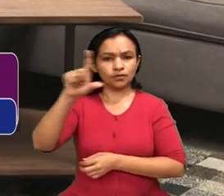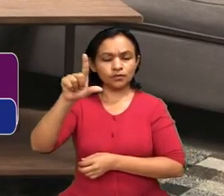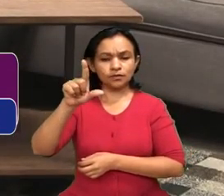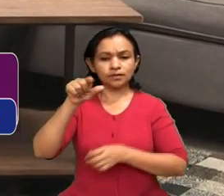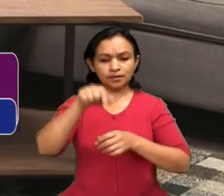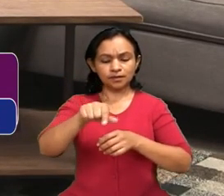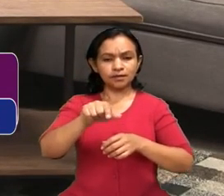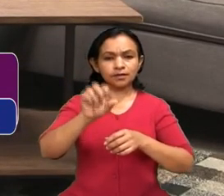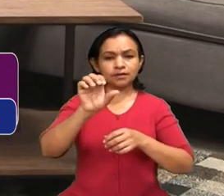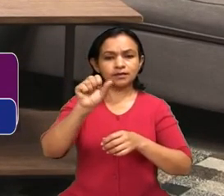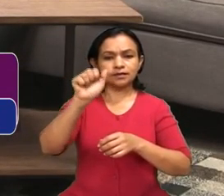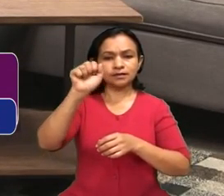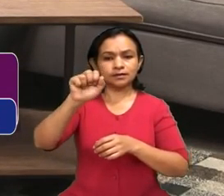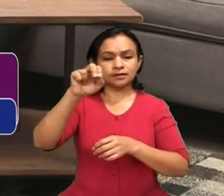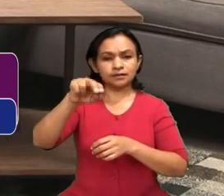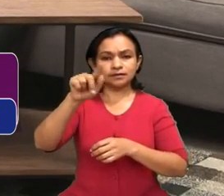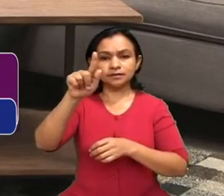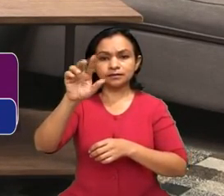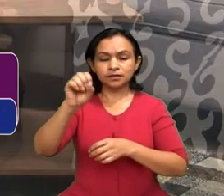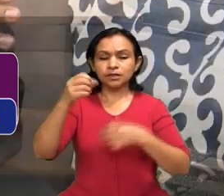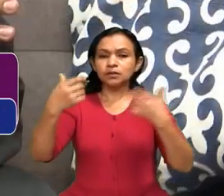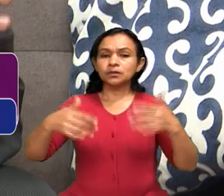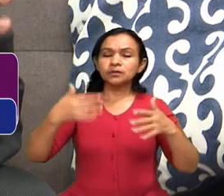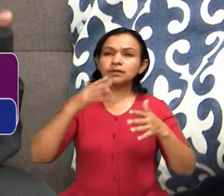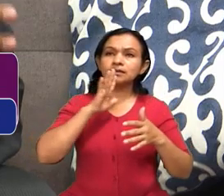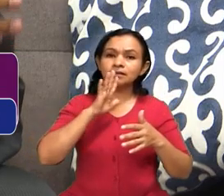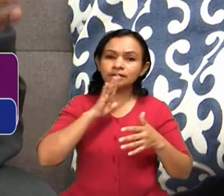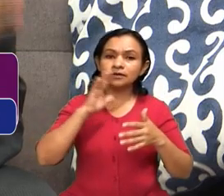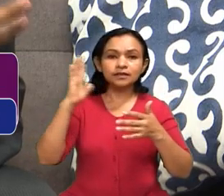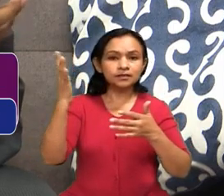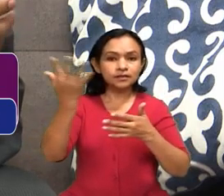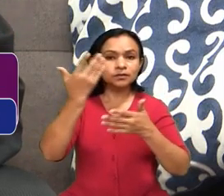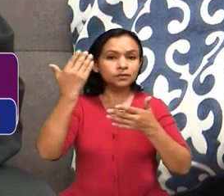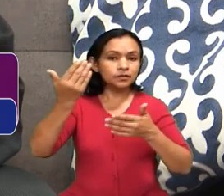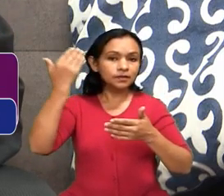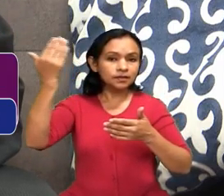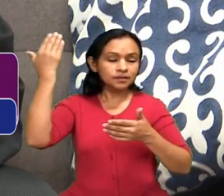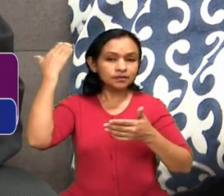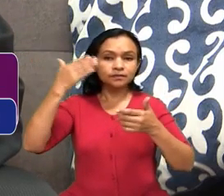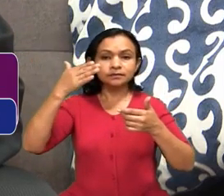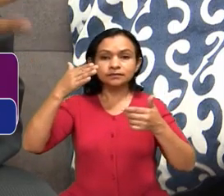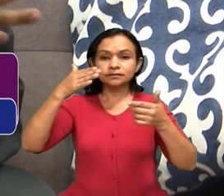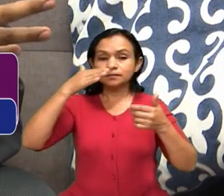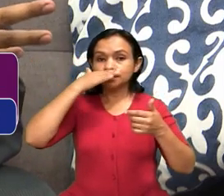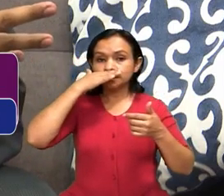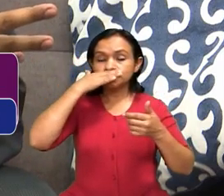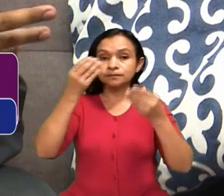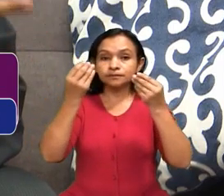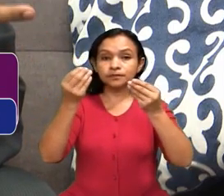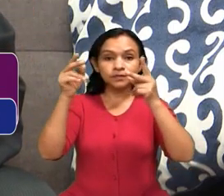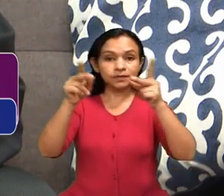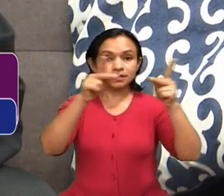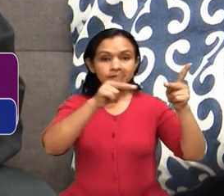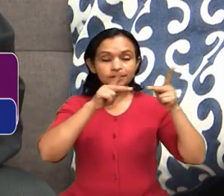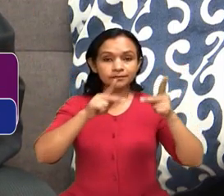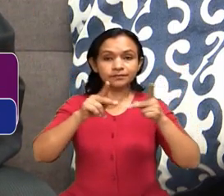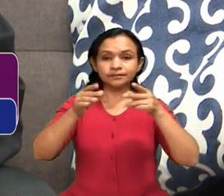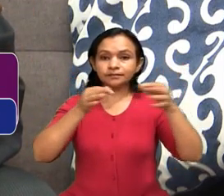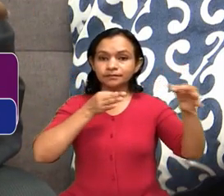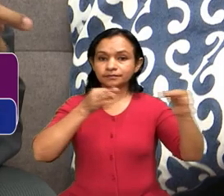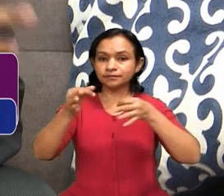mucho, es que hablar de todo este legado sandinista, hay muchas personas dentro de esta gesta, y usted lo plantea muy